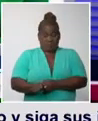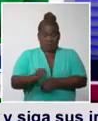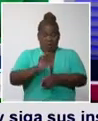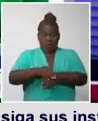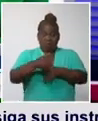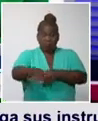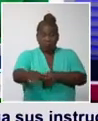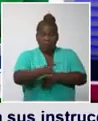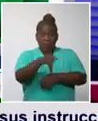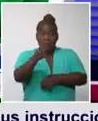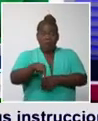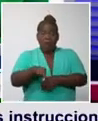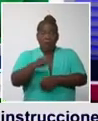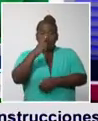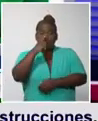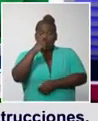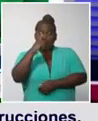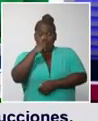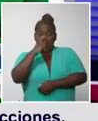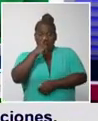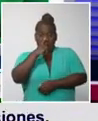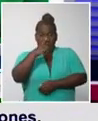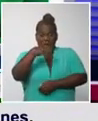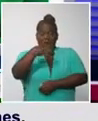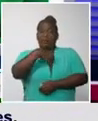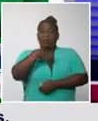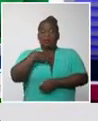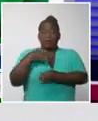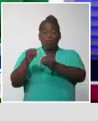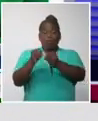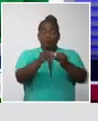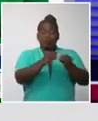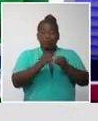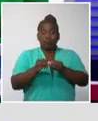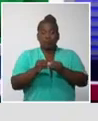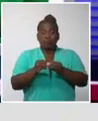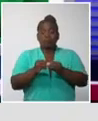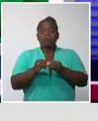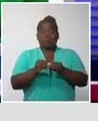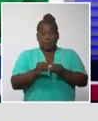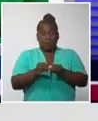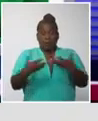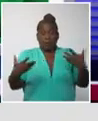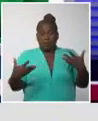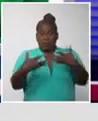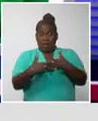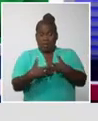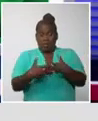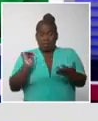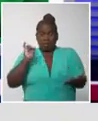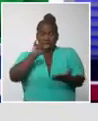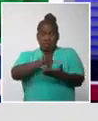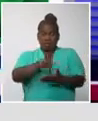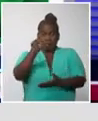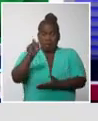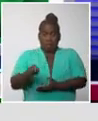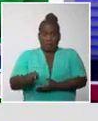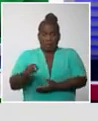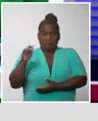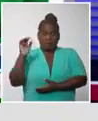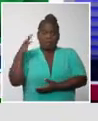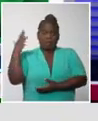noviembre han tenido transmisión vinculadas con viajeros internacionales, pues ya